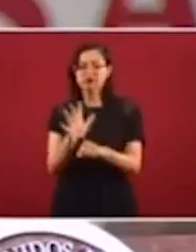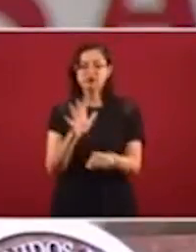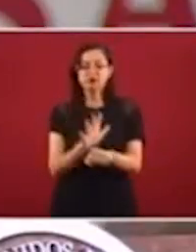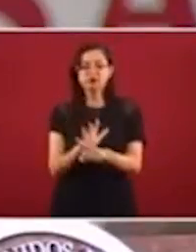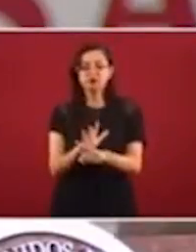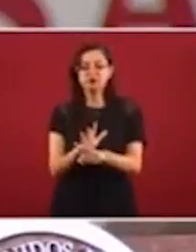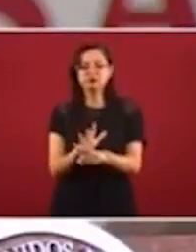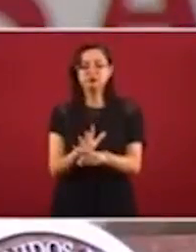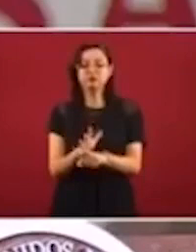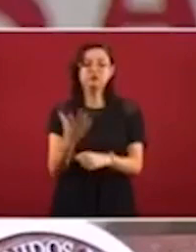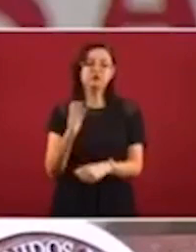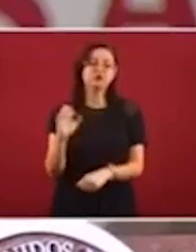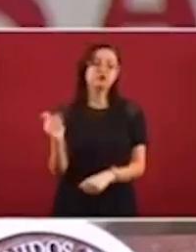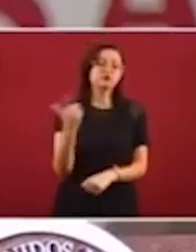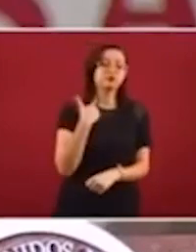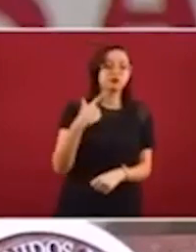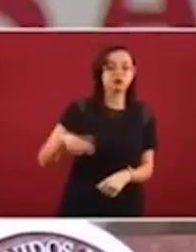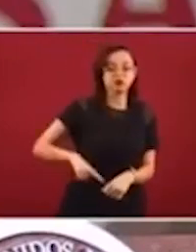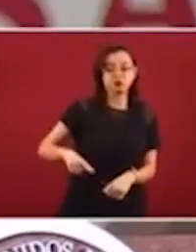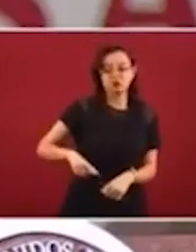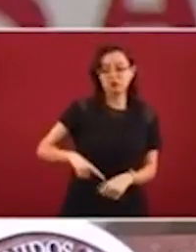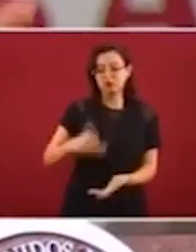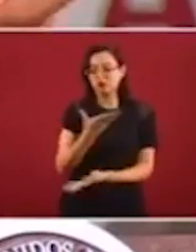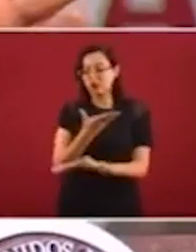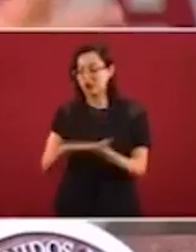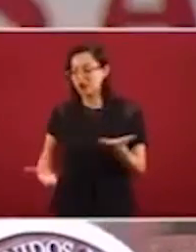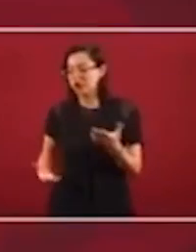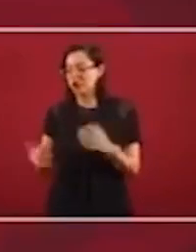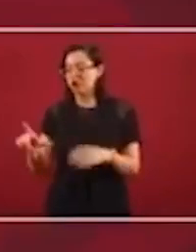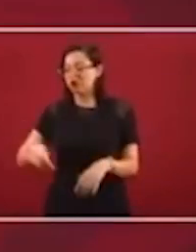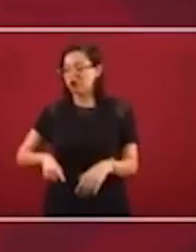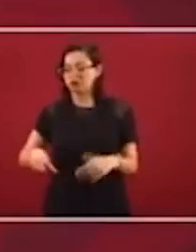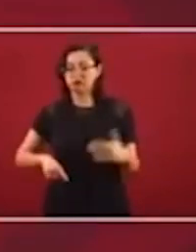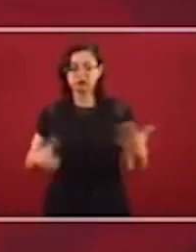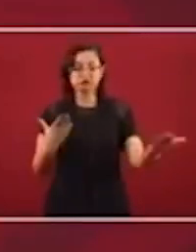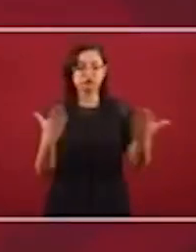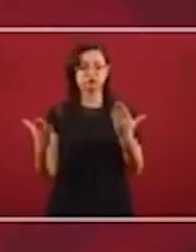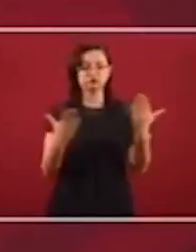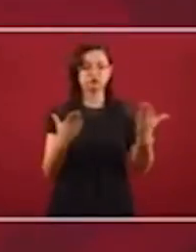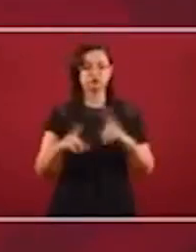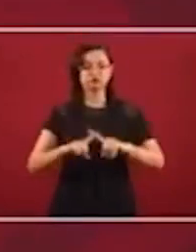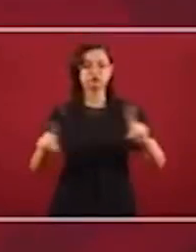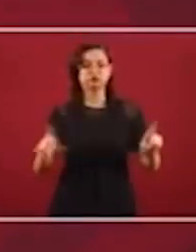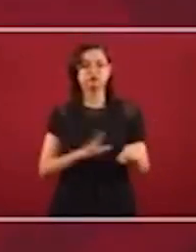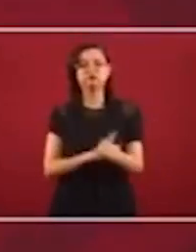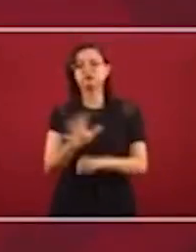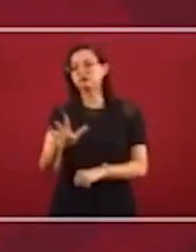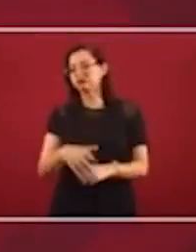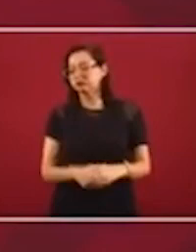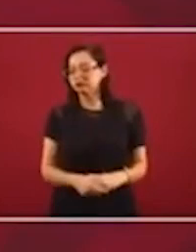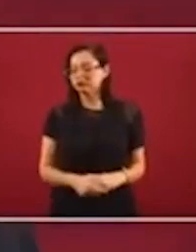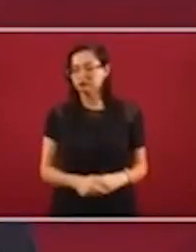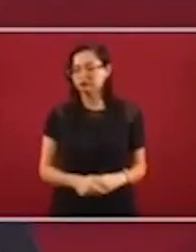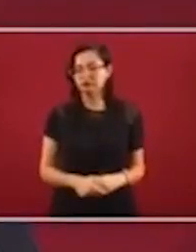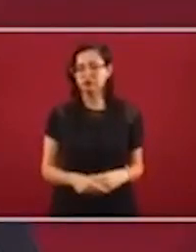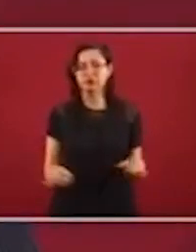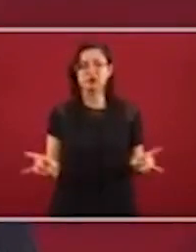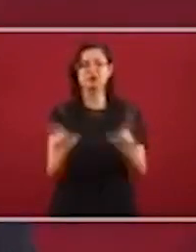de otros tiempos, cuando se presentaba una crisis económica o